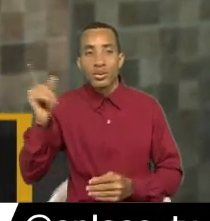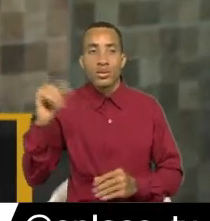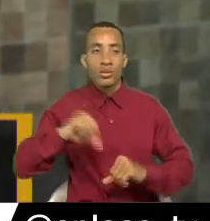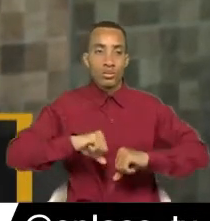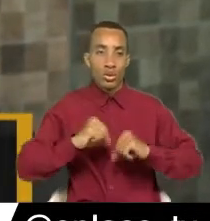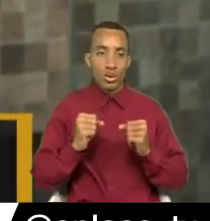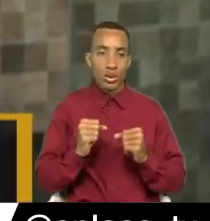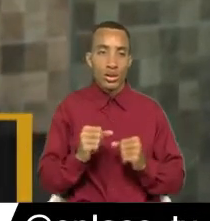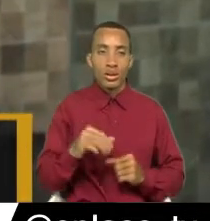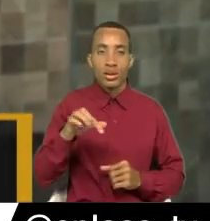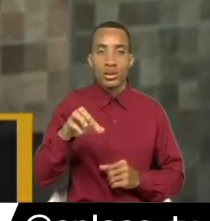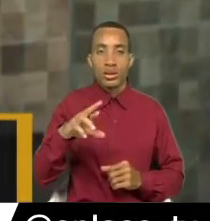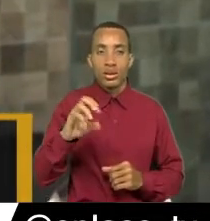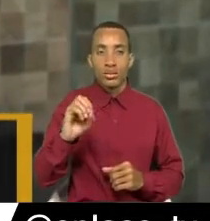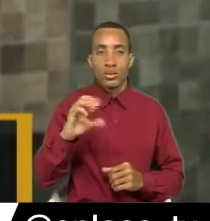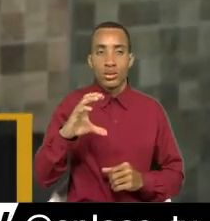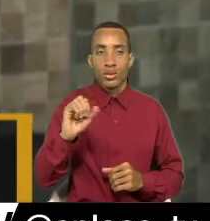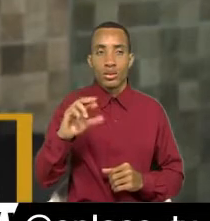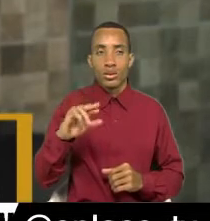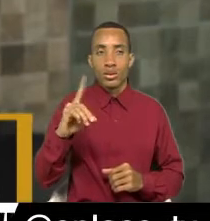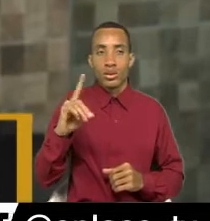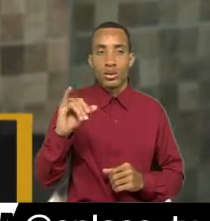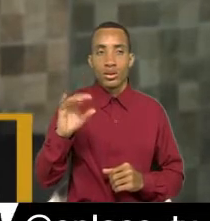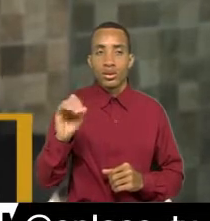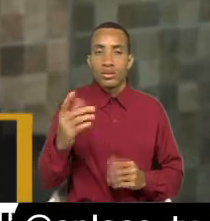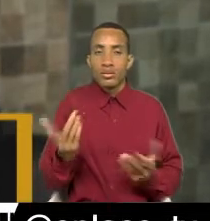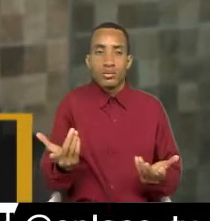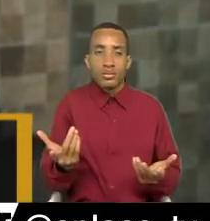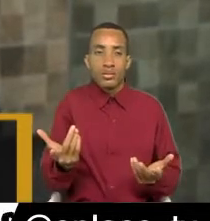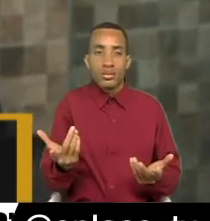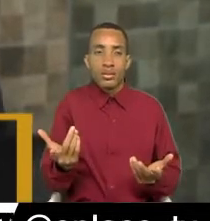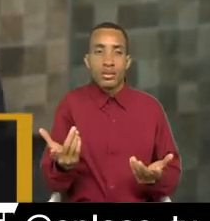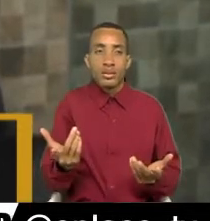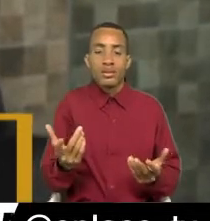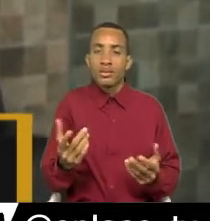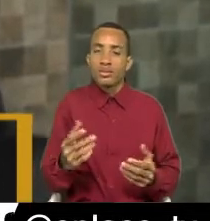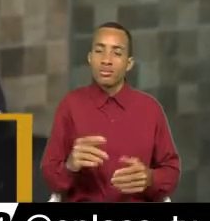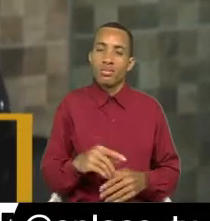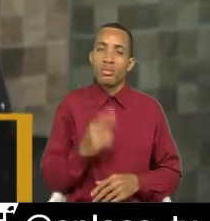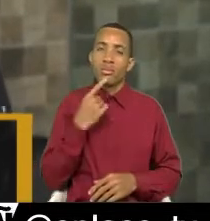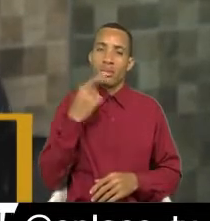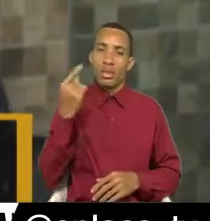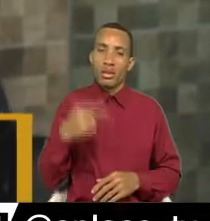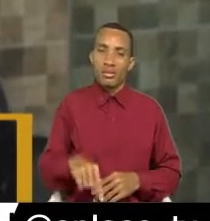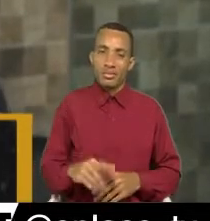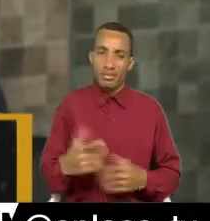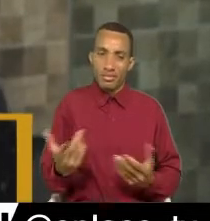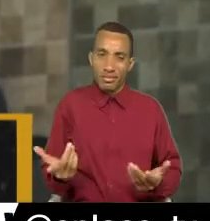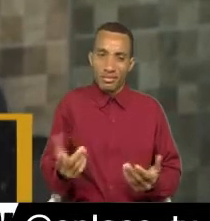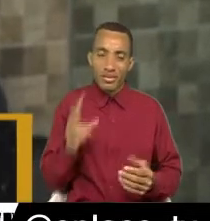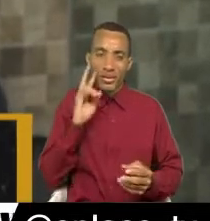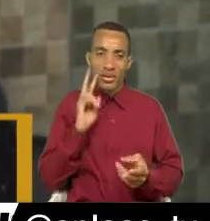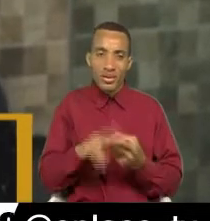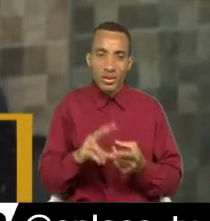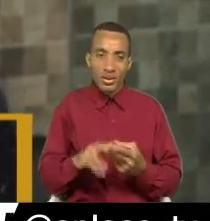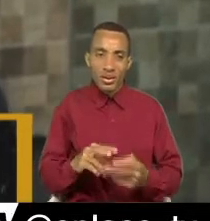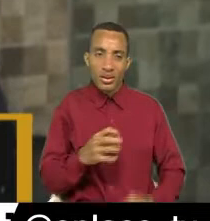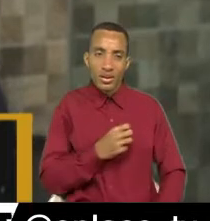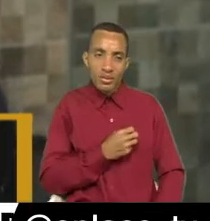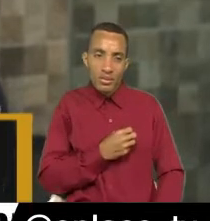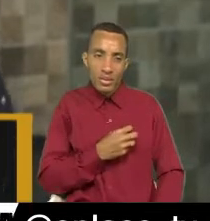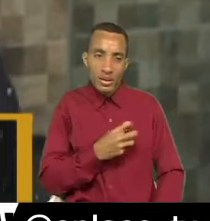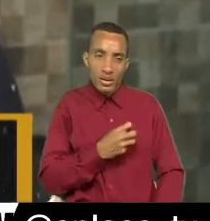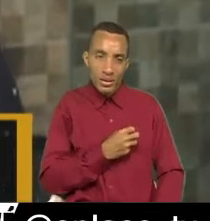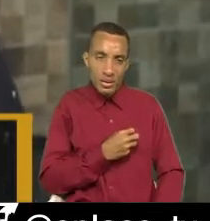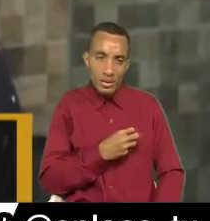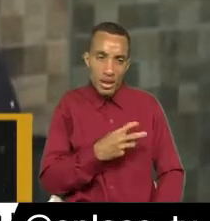llamada Procardio, y pues se nos hizo súper extraño que una entidad como esta, conociendo que es la cardiopatía más severa la que presenta